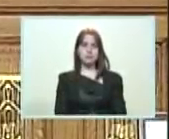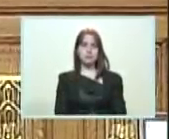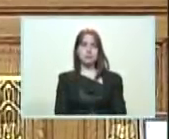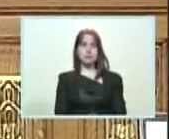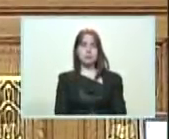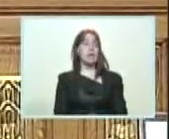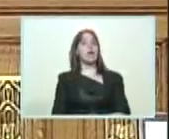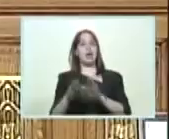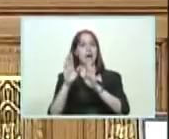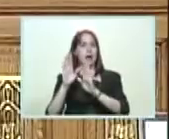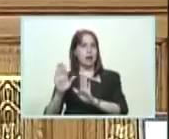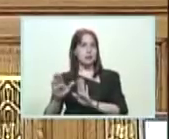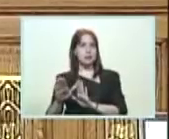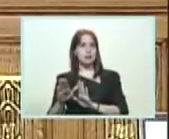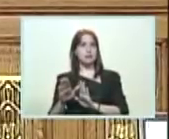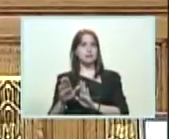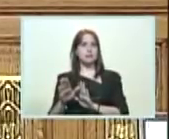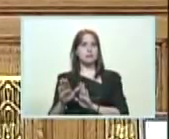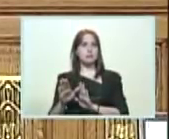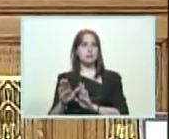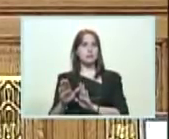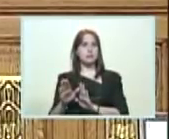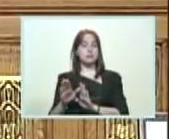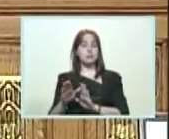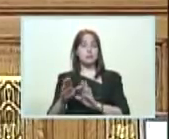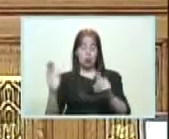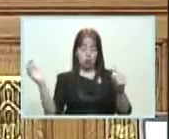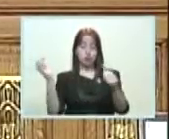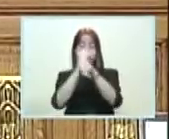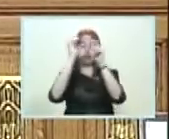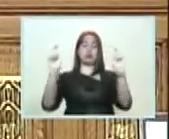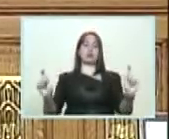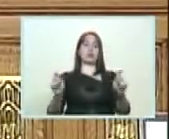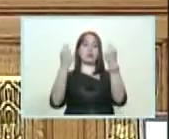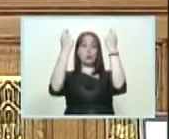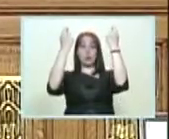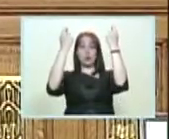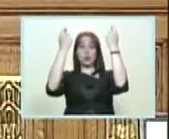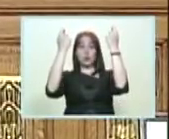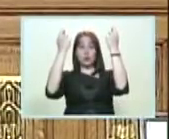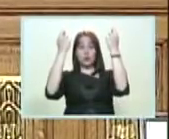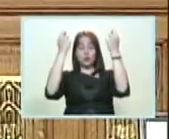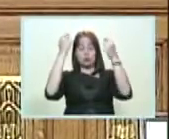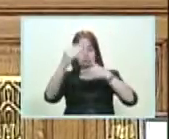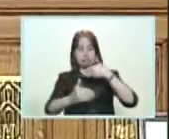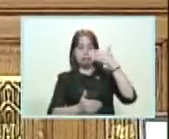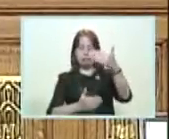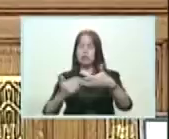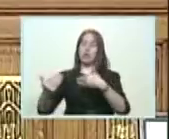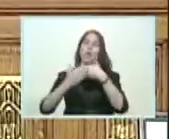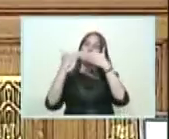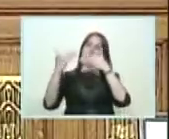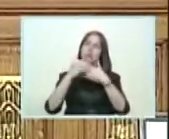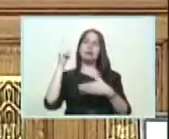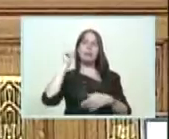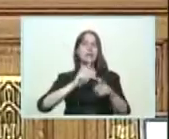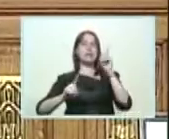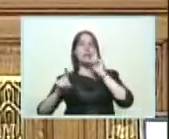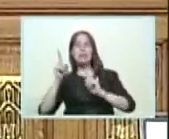Y así fue como logró sortear obstáculos, mentiras,